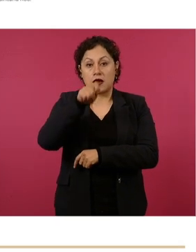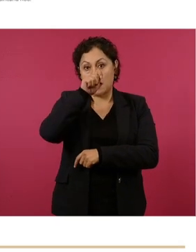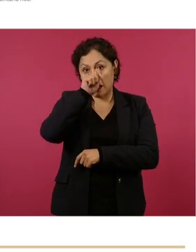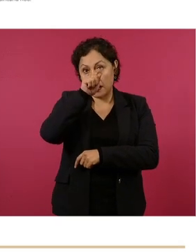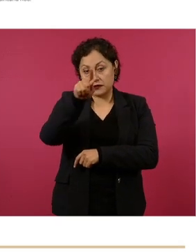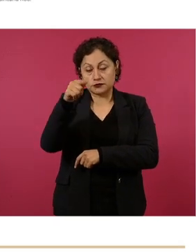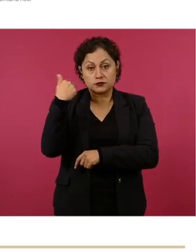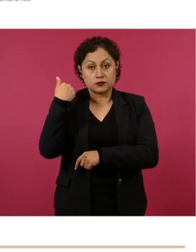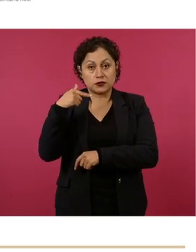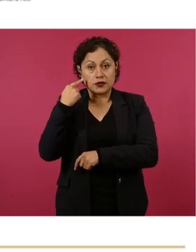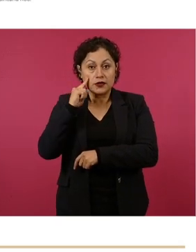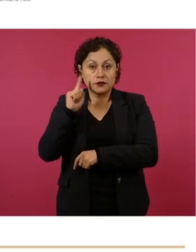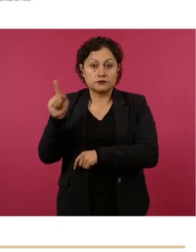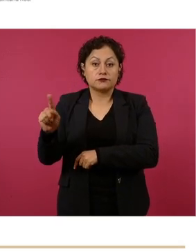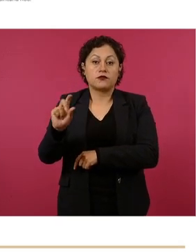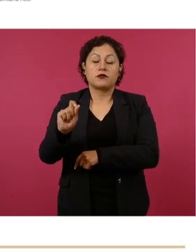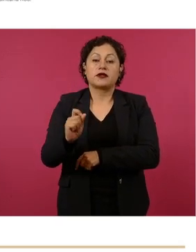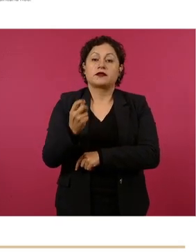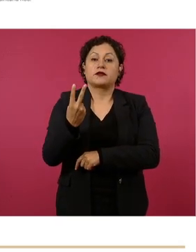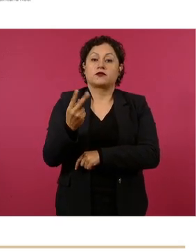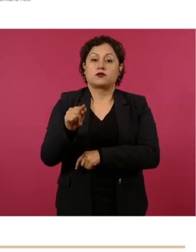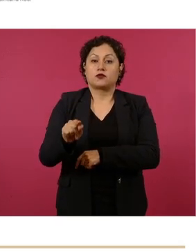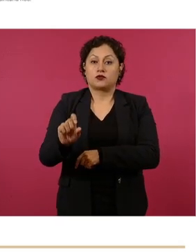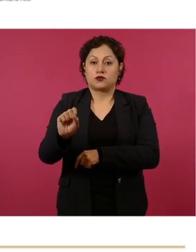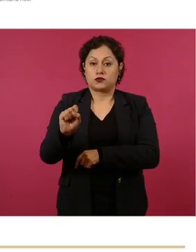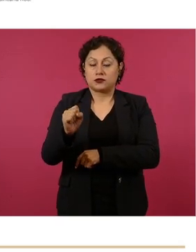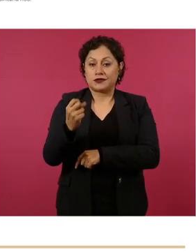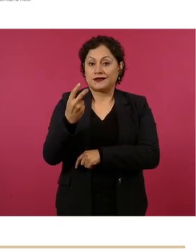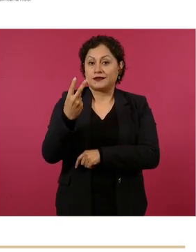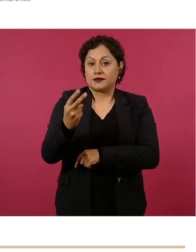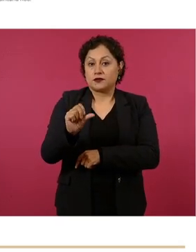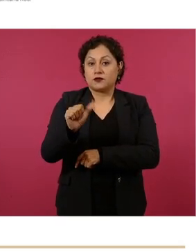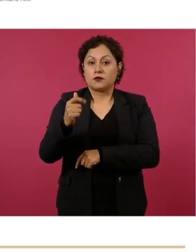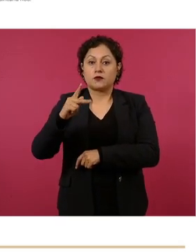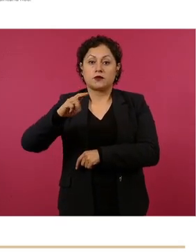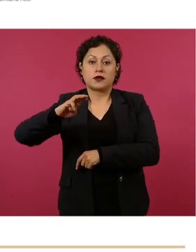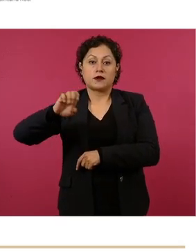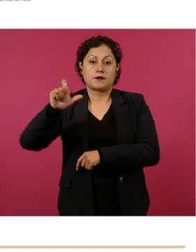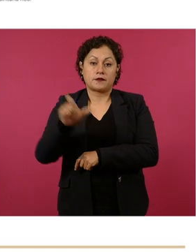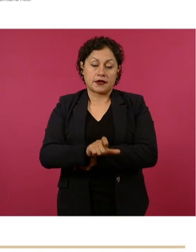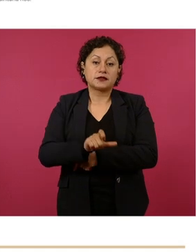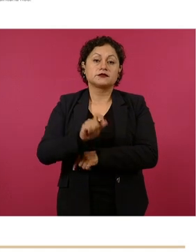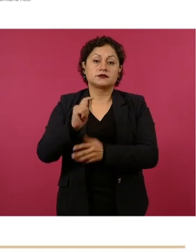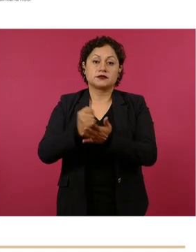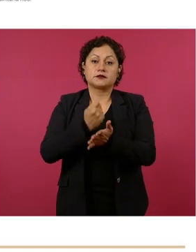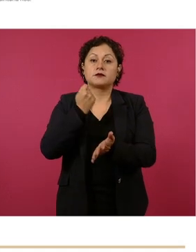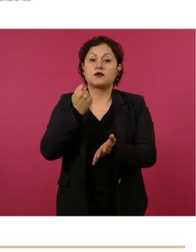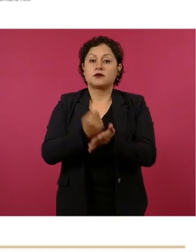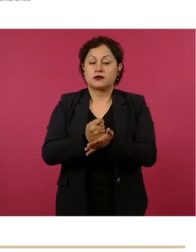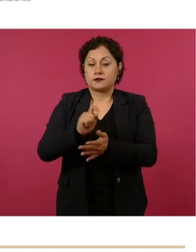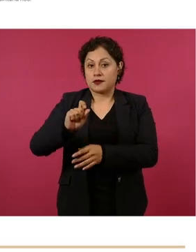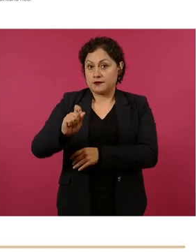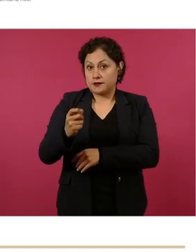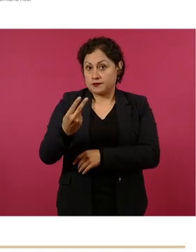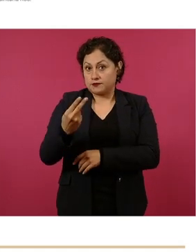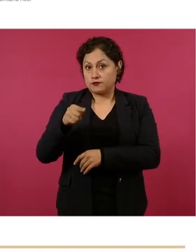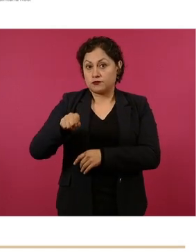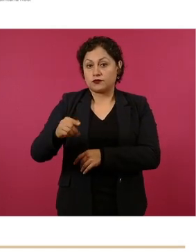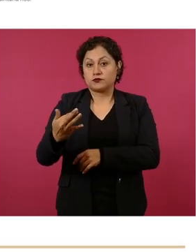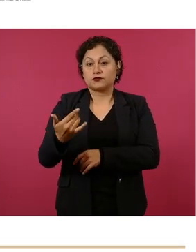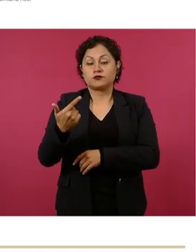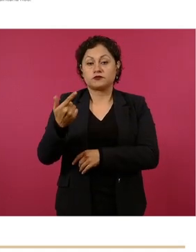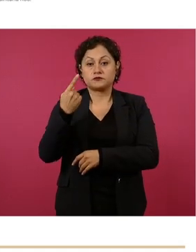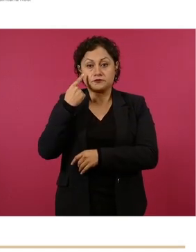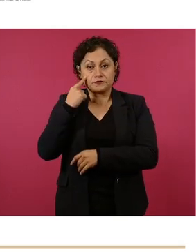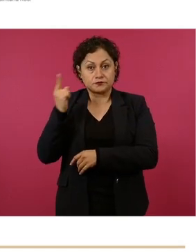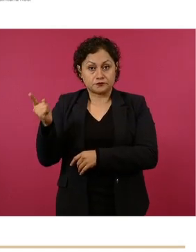Guadalajara, 22.62. Y franquicia Pemex en Altamira, Tamaulipas, 22 pesos con 57